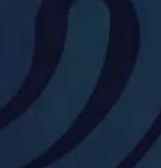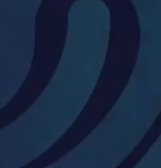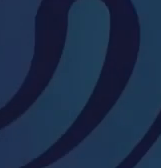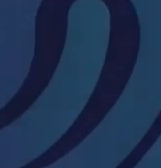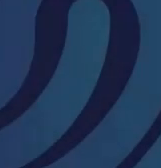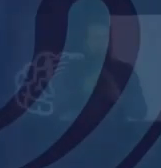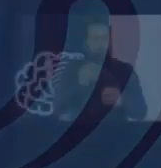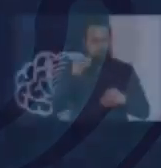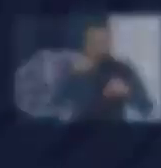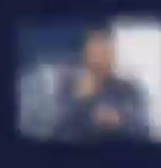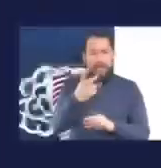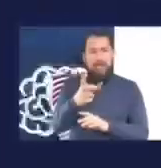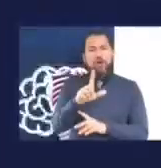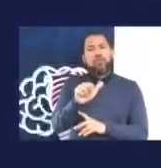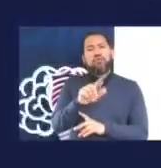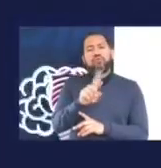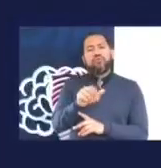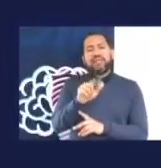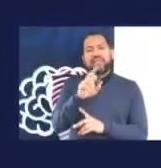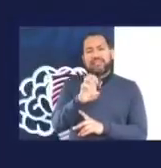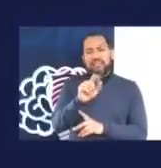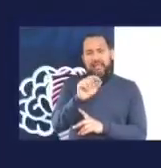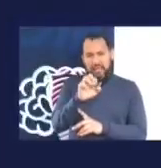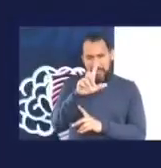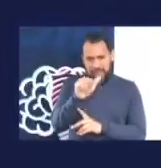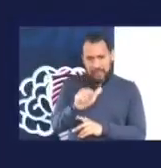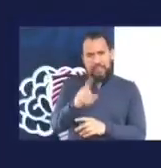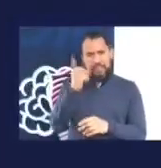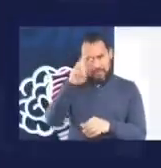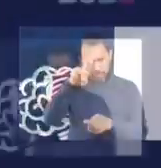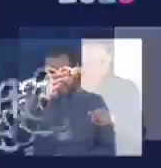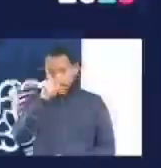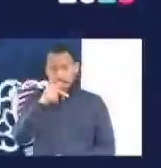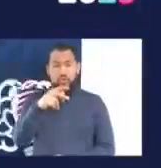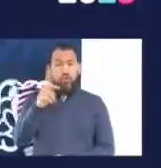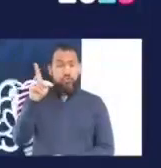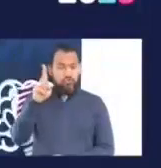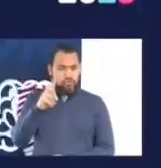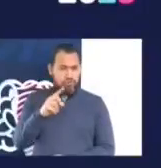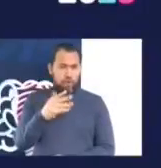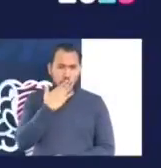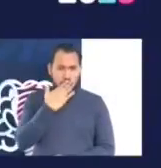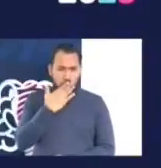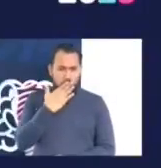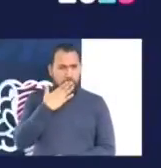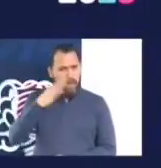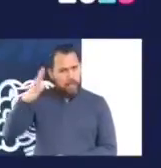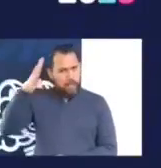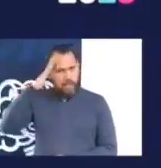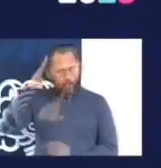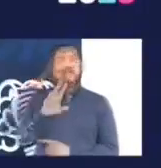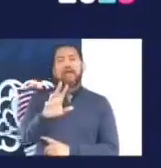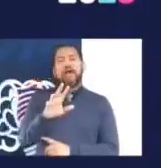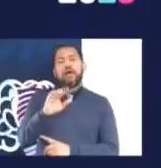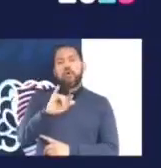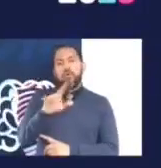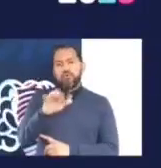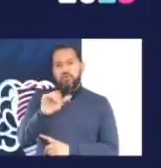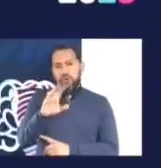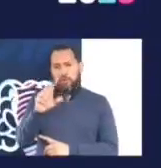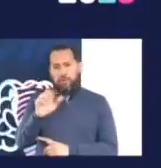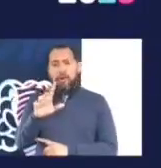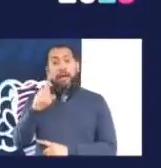El INAI otorgó al H. Ayuntamiento de Hermosillo el segundo lugar del Premio de Innovación y Buenas Prácticas en la Protección de